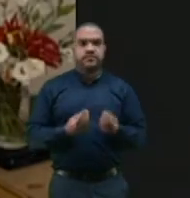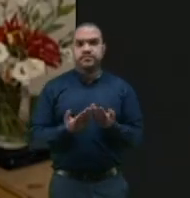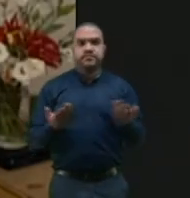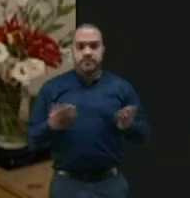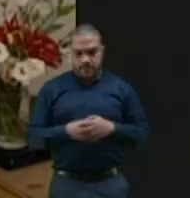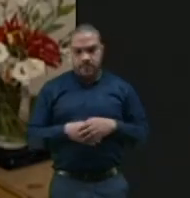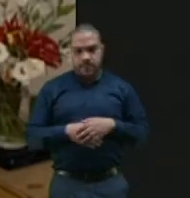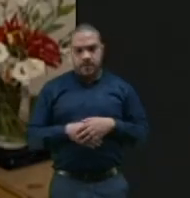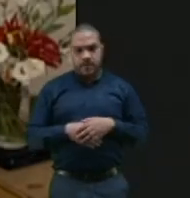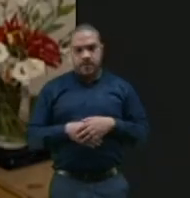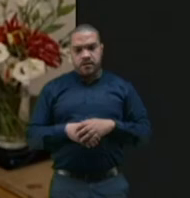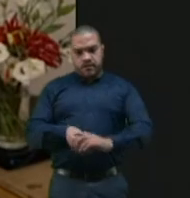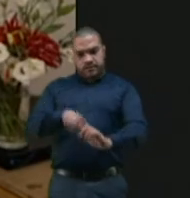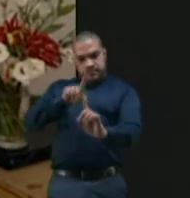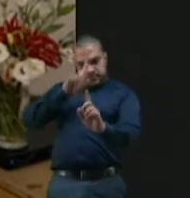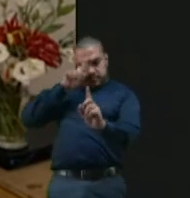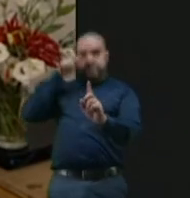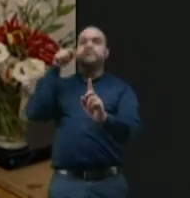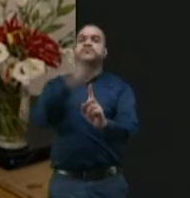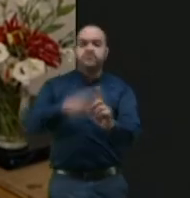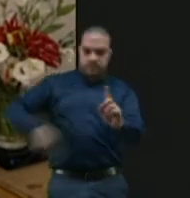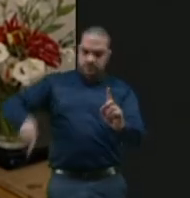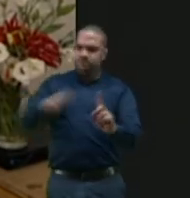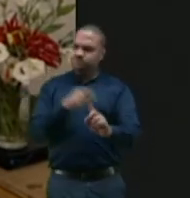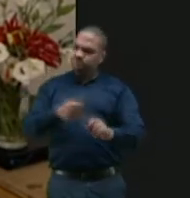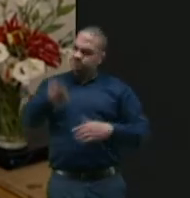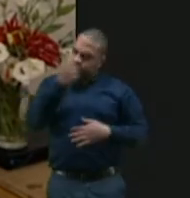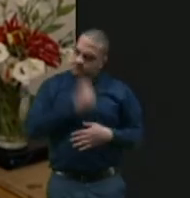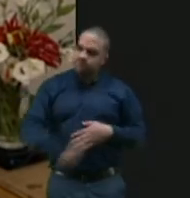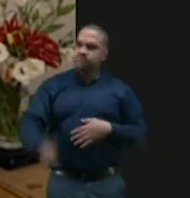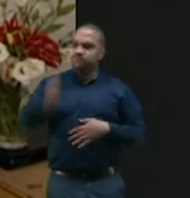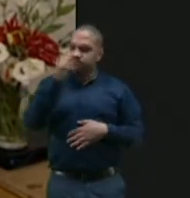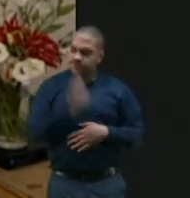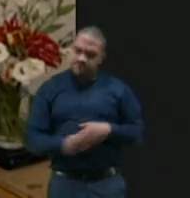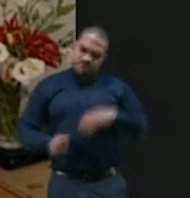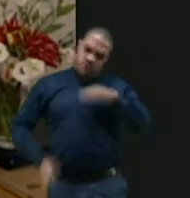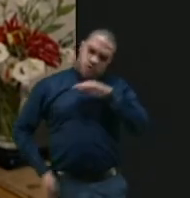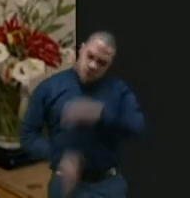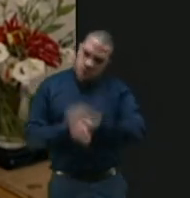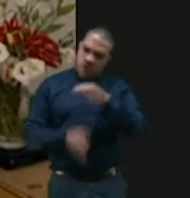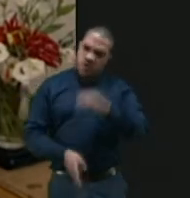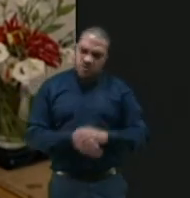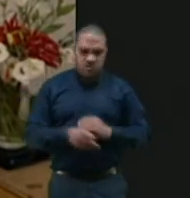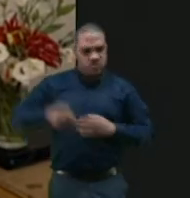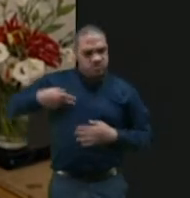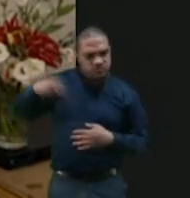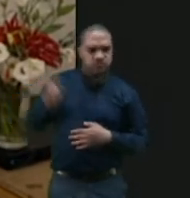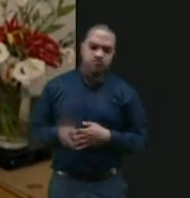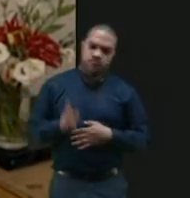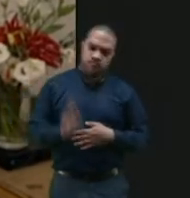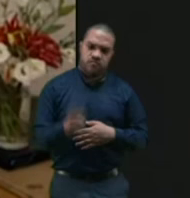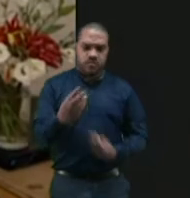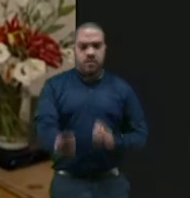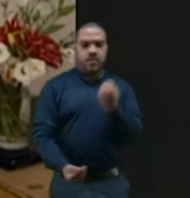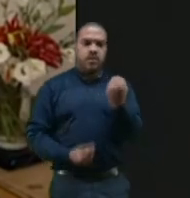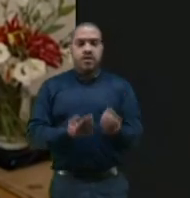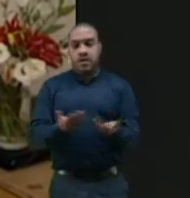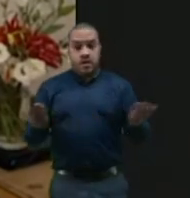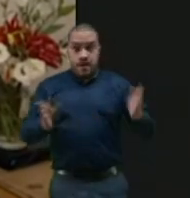trayecto, perseverando, en la persistencia, continuar caminando, aunque ustedes no vean que tienen